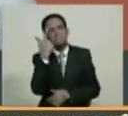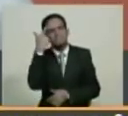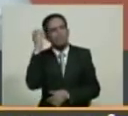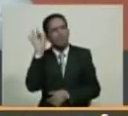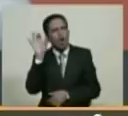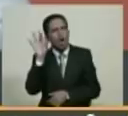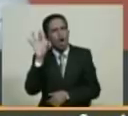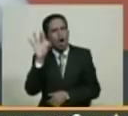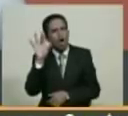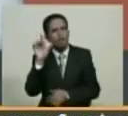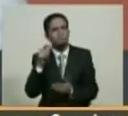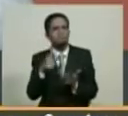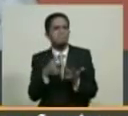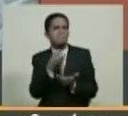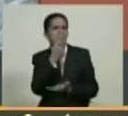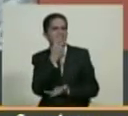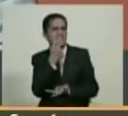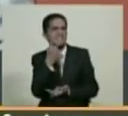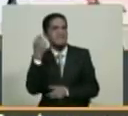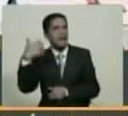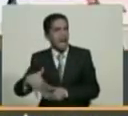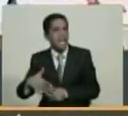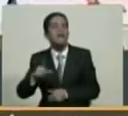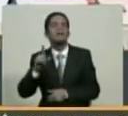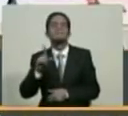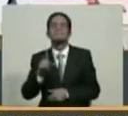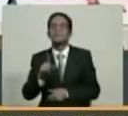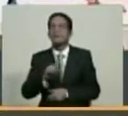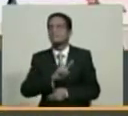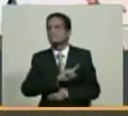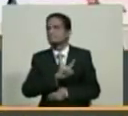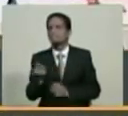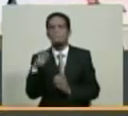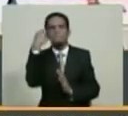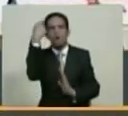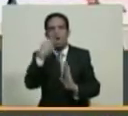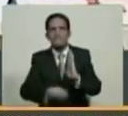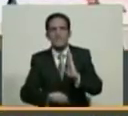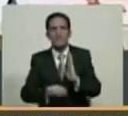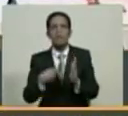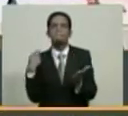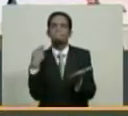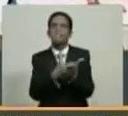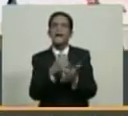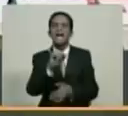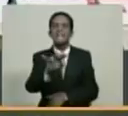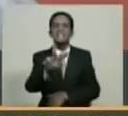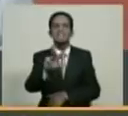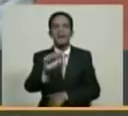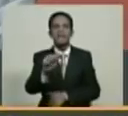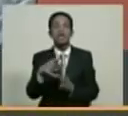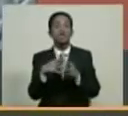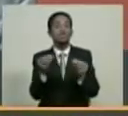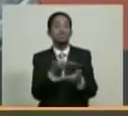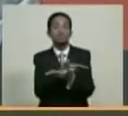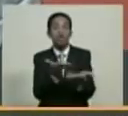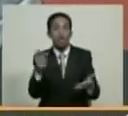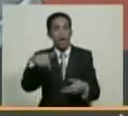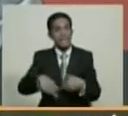cabeza hasta la medicina de alto costo. Todos los venezolanos tienen derecho a la salud en la